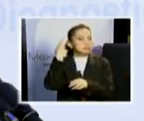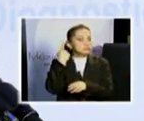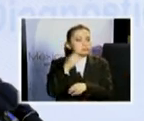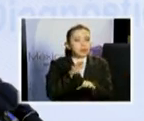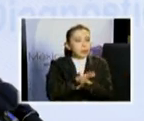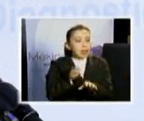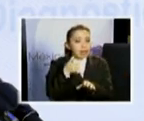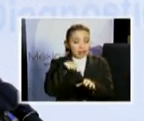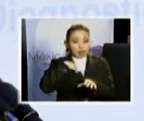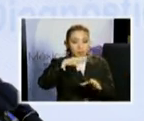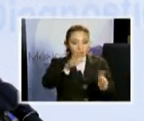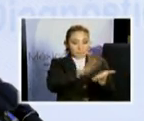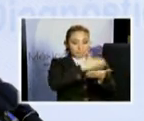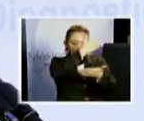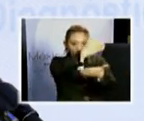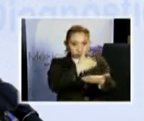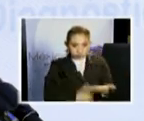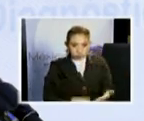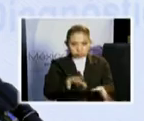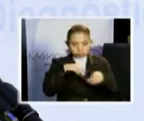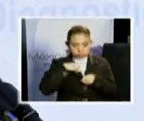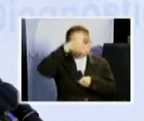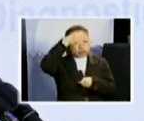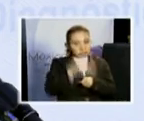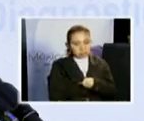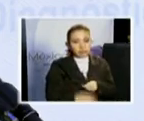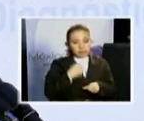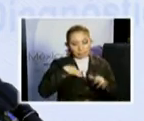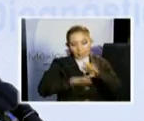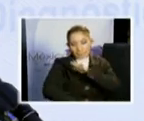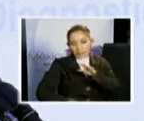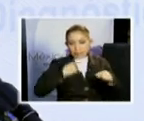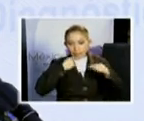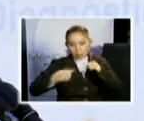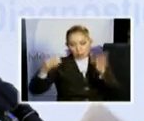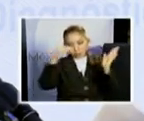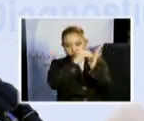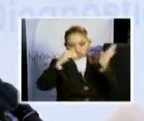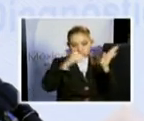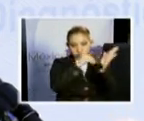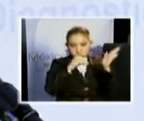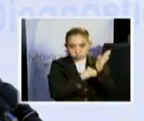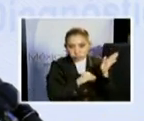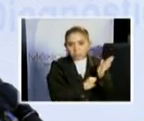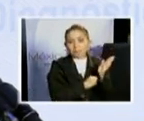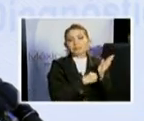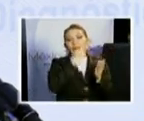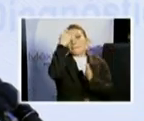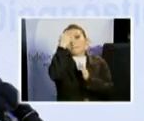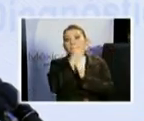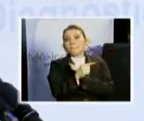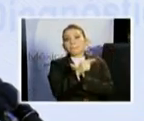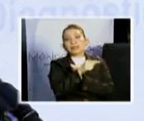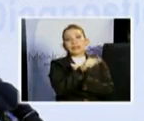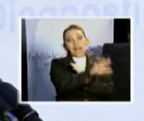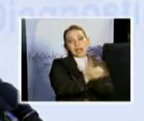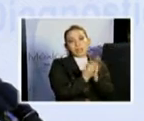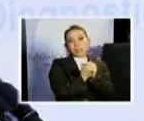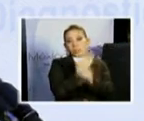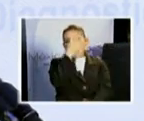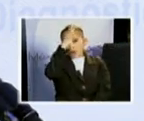de adoptar un documento base de negociación que reuniera los elementos susceptibles para un